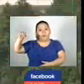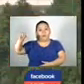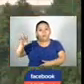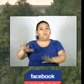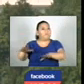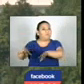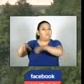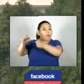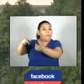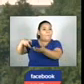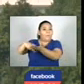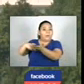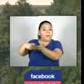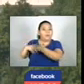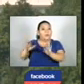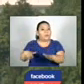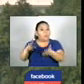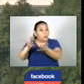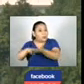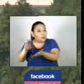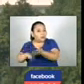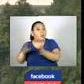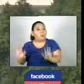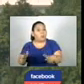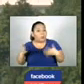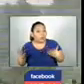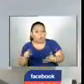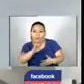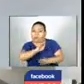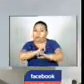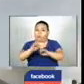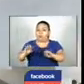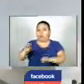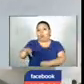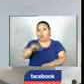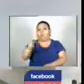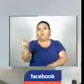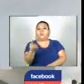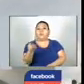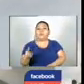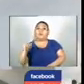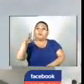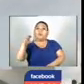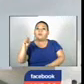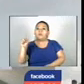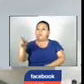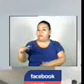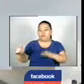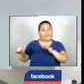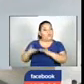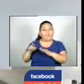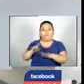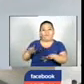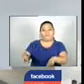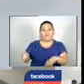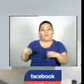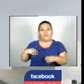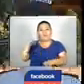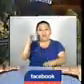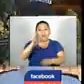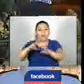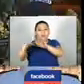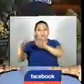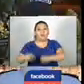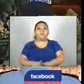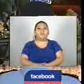de las visas se suman a las sanciones que Estados Unidos ha impuesto a otros 30 funcionarios, que también han sido rechazadas por el gobierno de